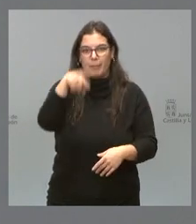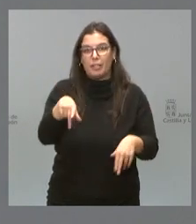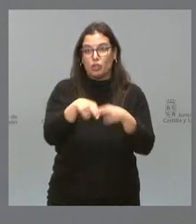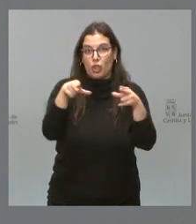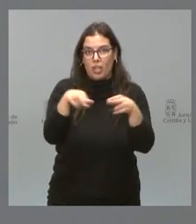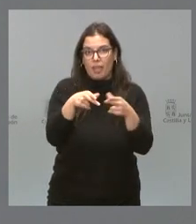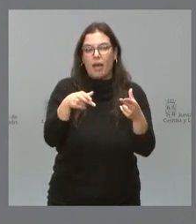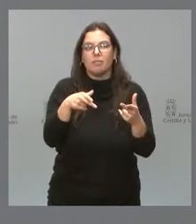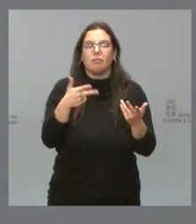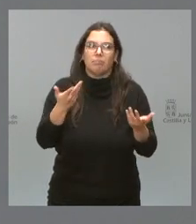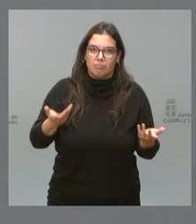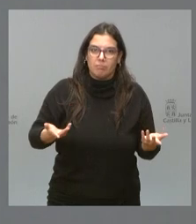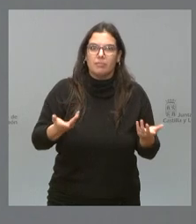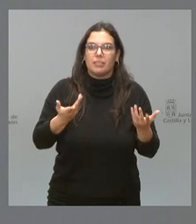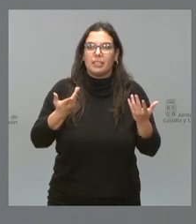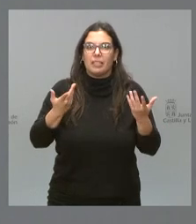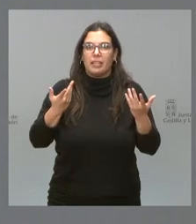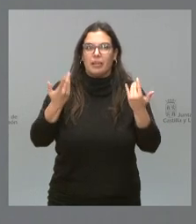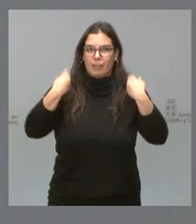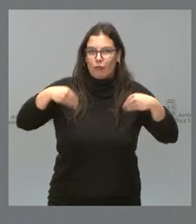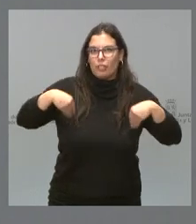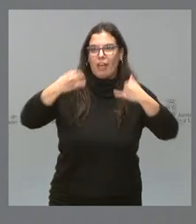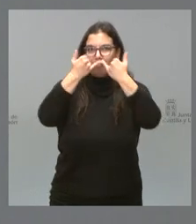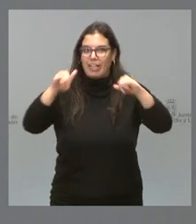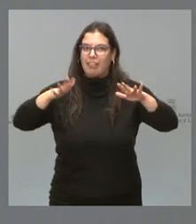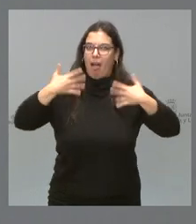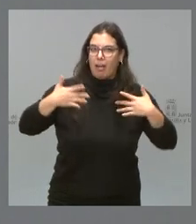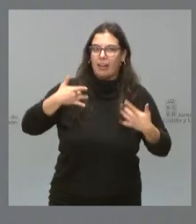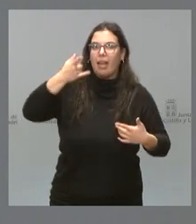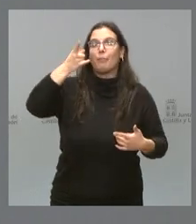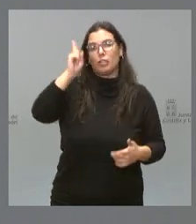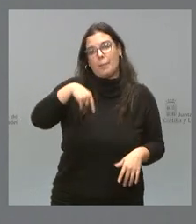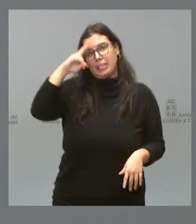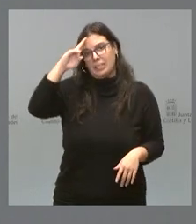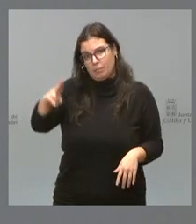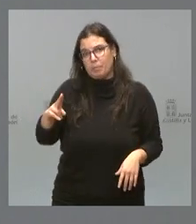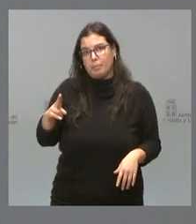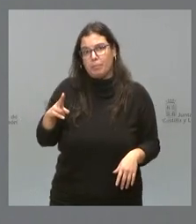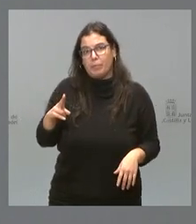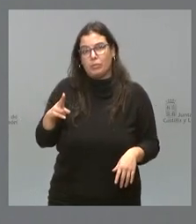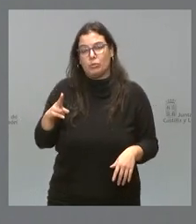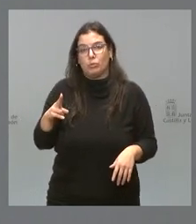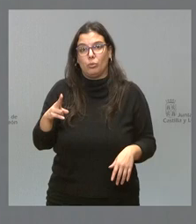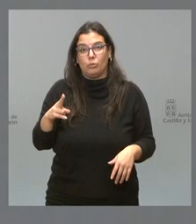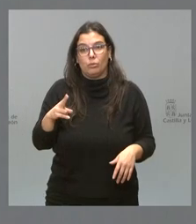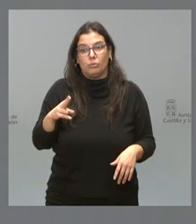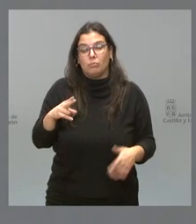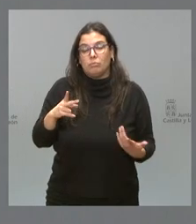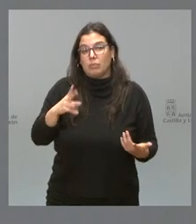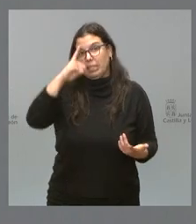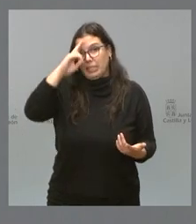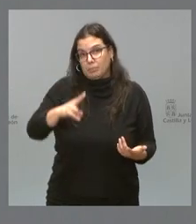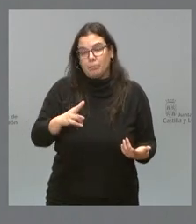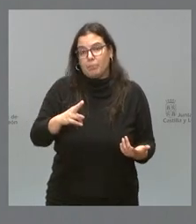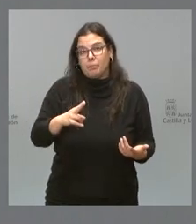Pues a vivir las fiestas con alegría pero también con respeto Lo que también es un respeto que se hace extensible a